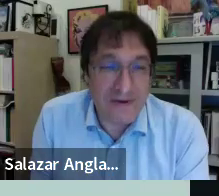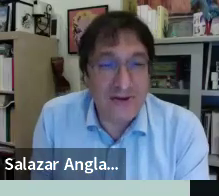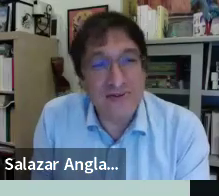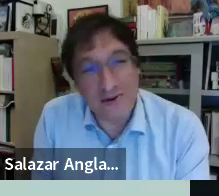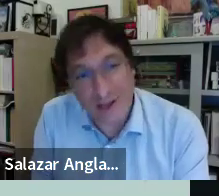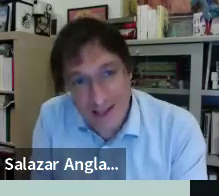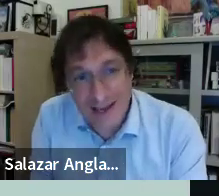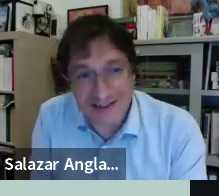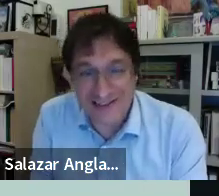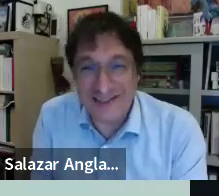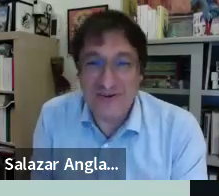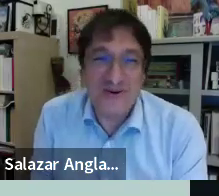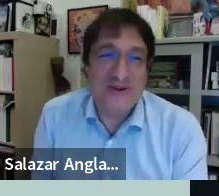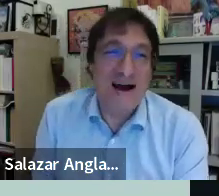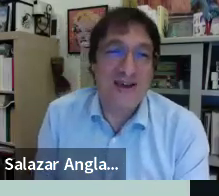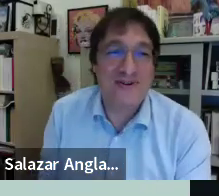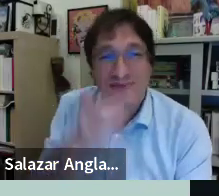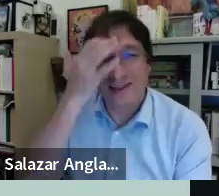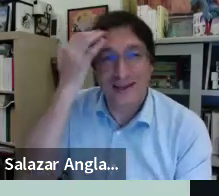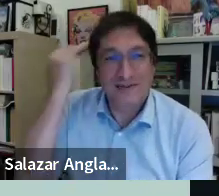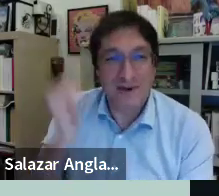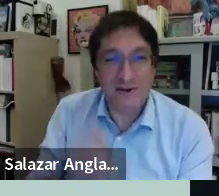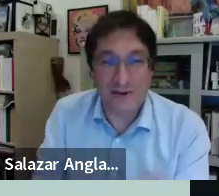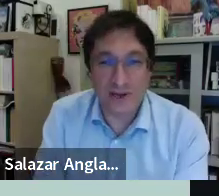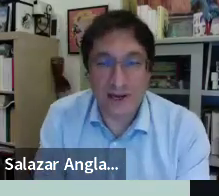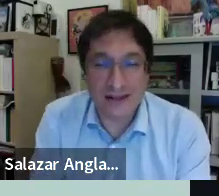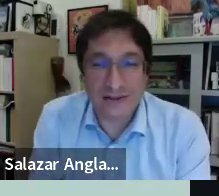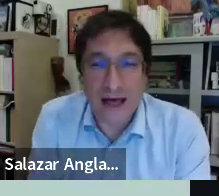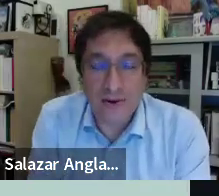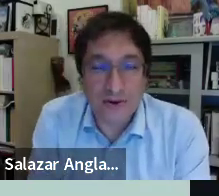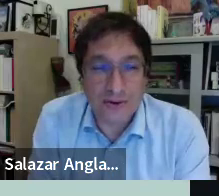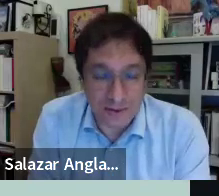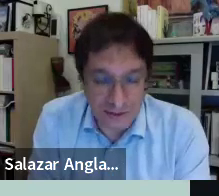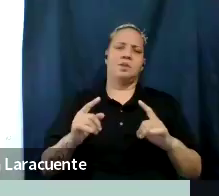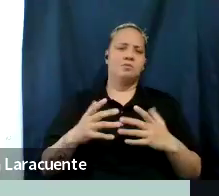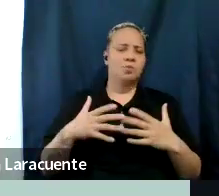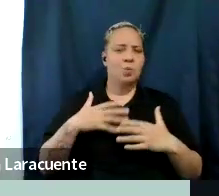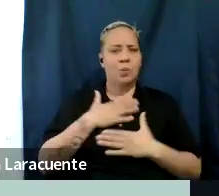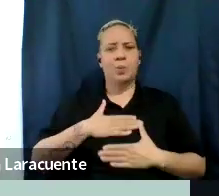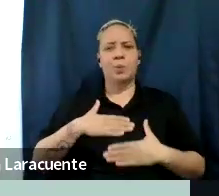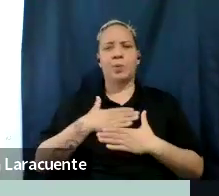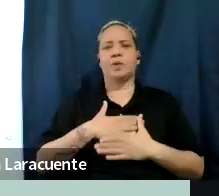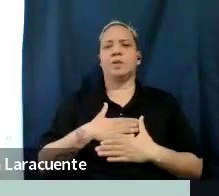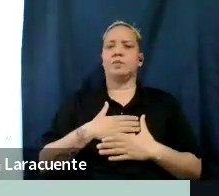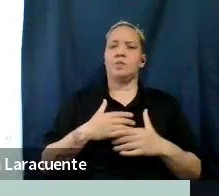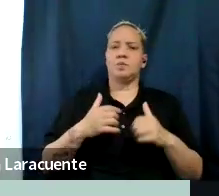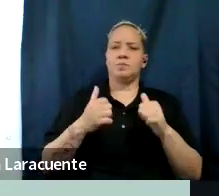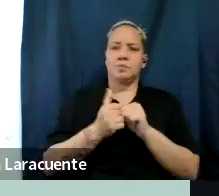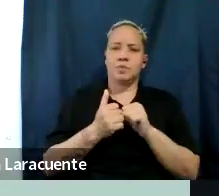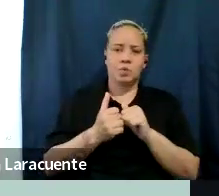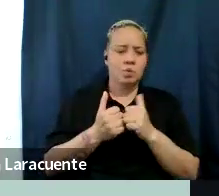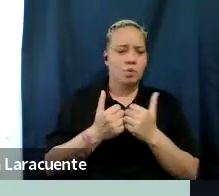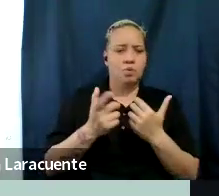30 de mayo, sino que aquí ya es 31 de mayo, pero estoy encantado de estar con ustedes, de